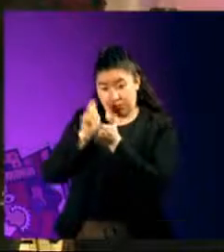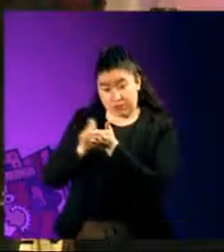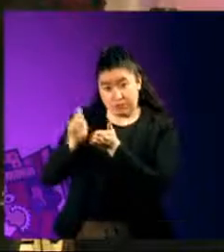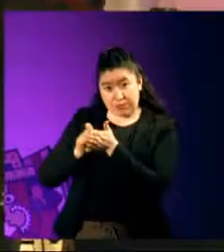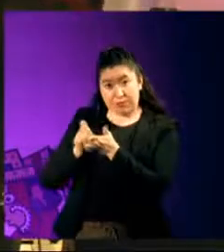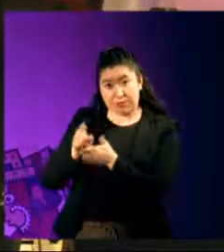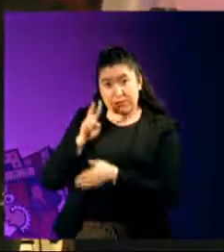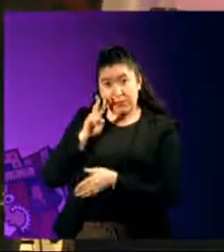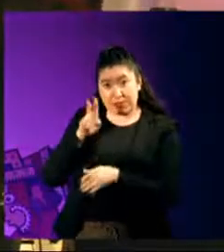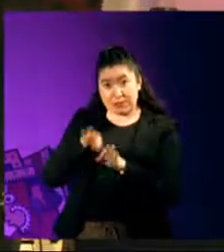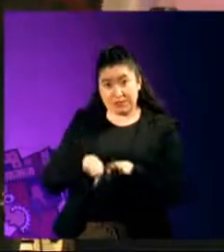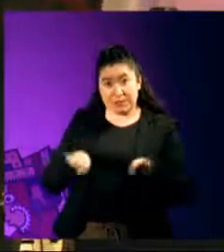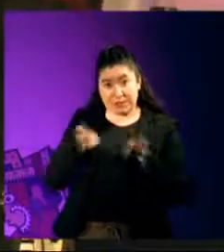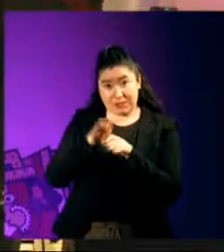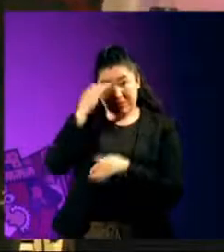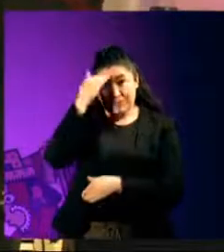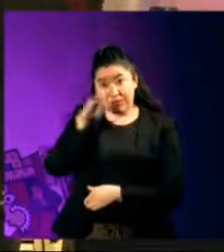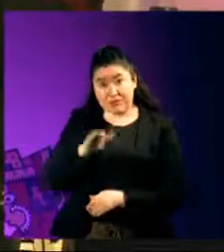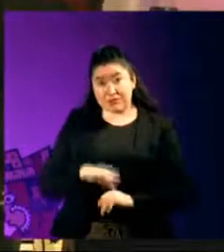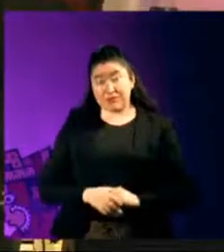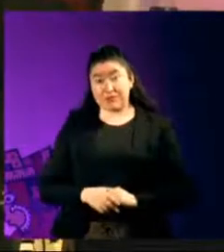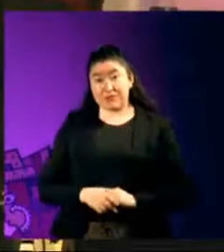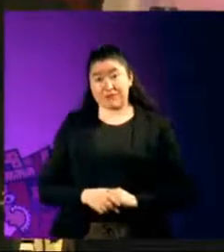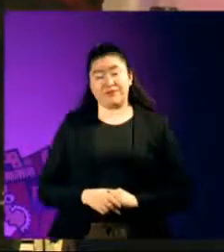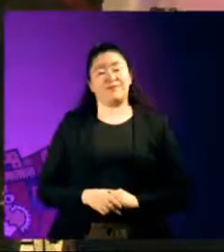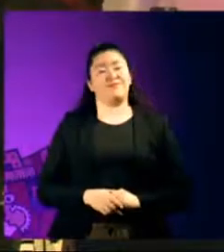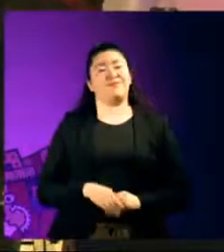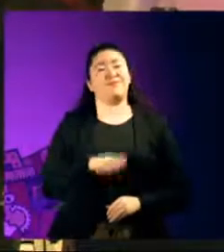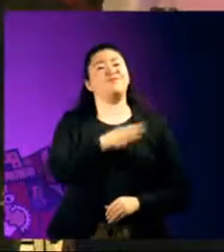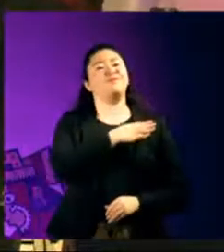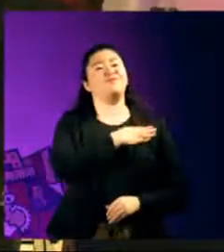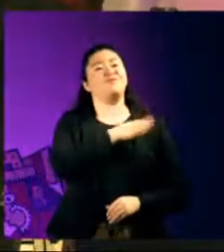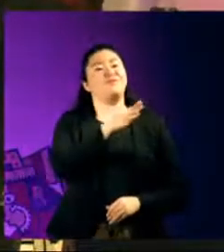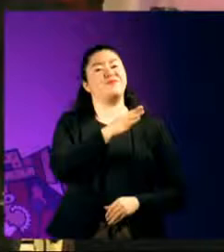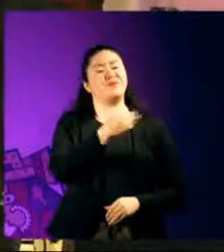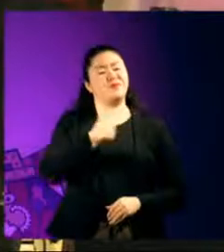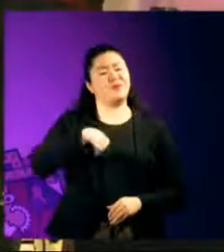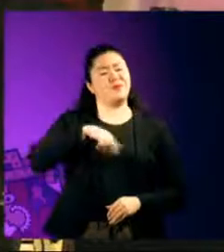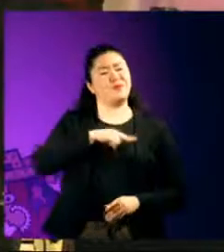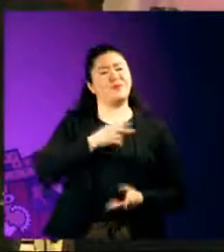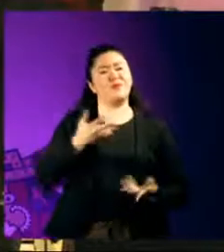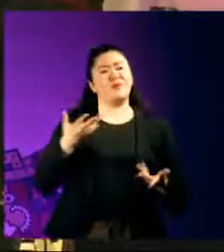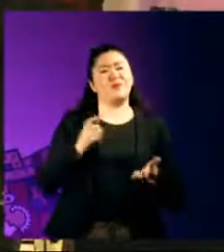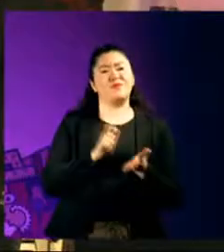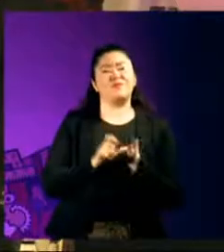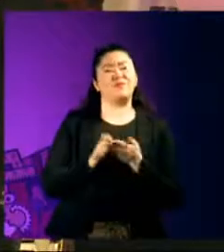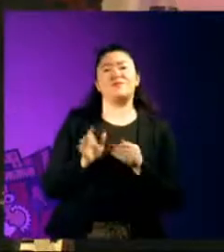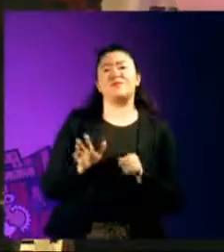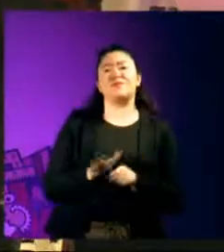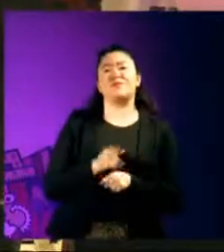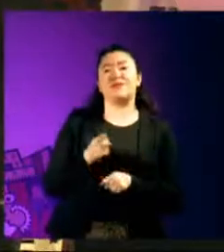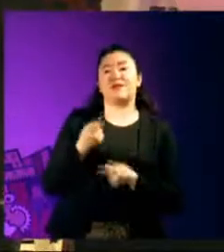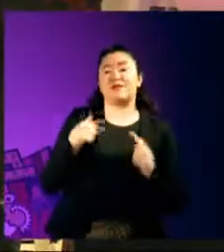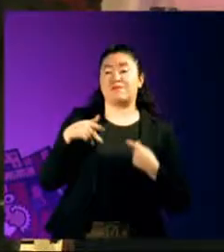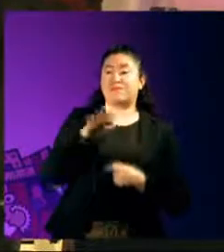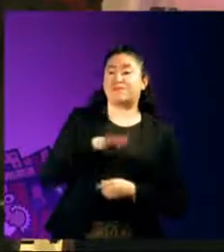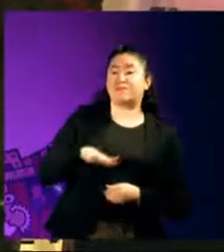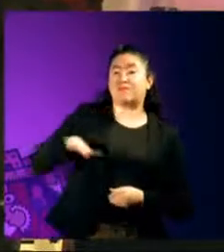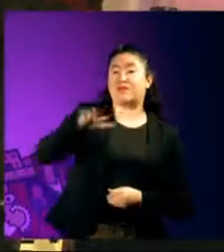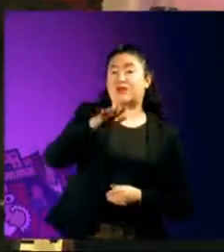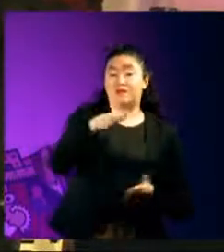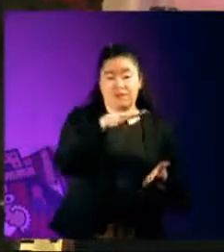finalmente uno escribe para los lectores yo siempre he sido un escritor que escribe para los